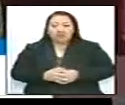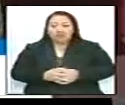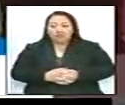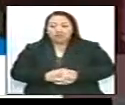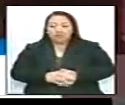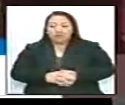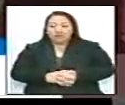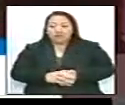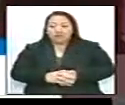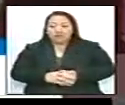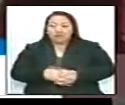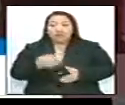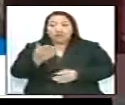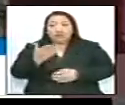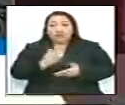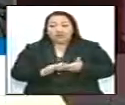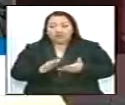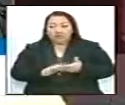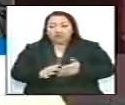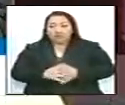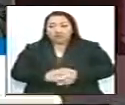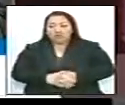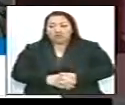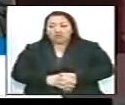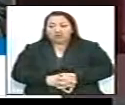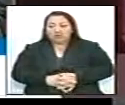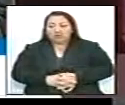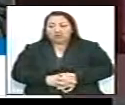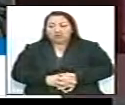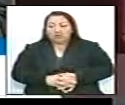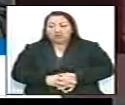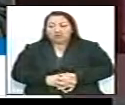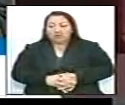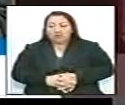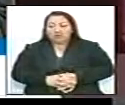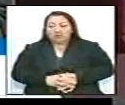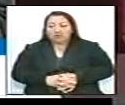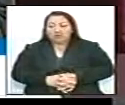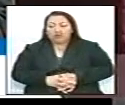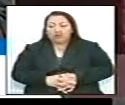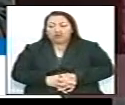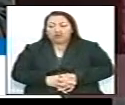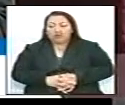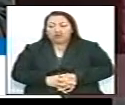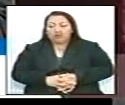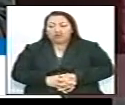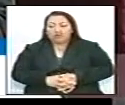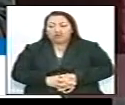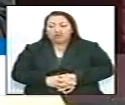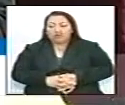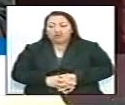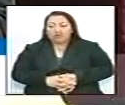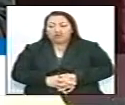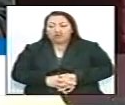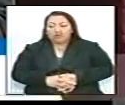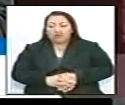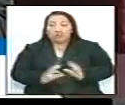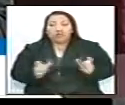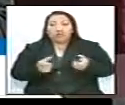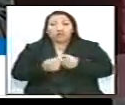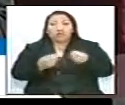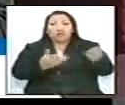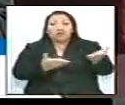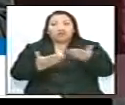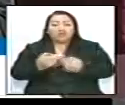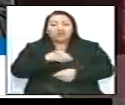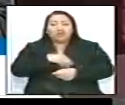pedir disculpas en nombre de esta comisión, porque se invita a